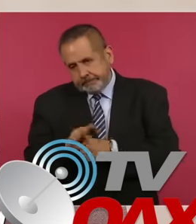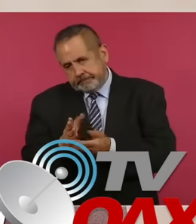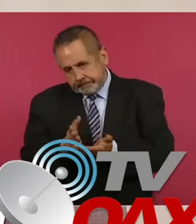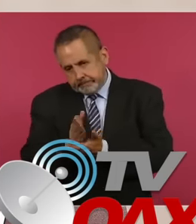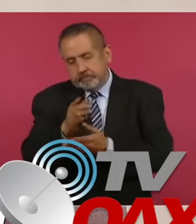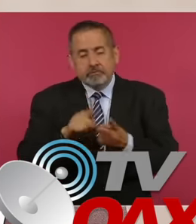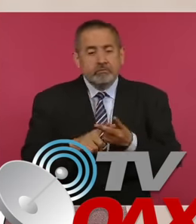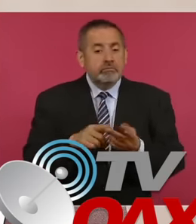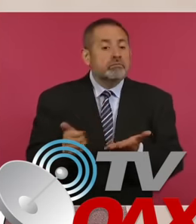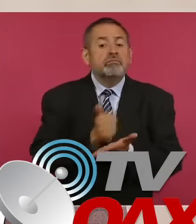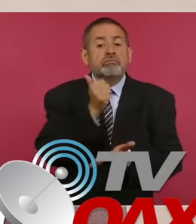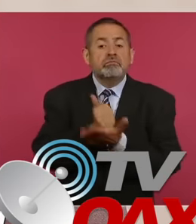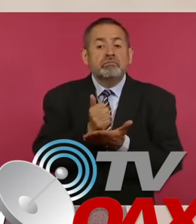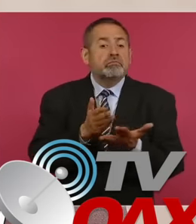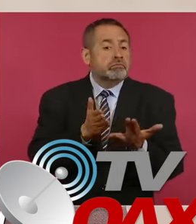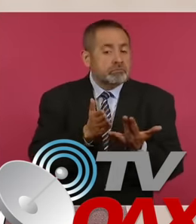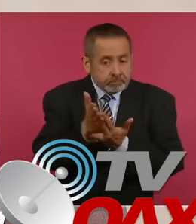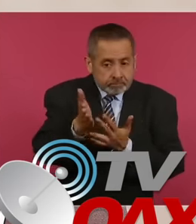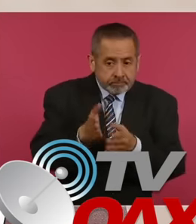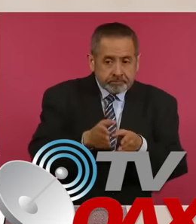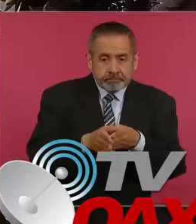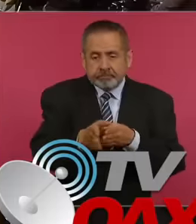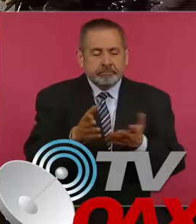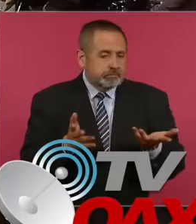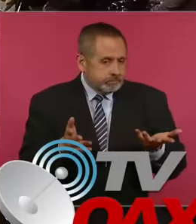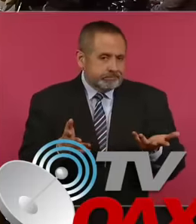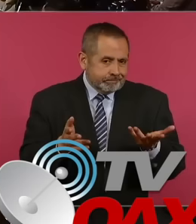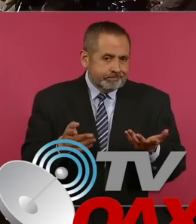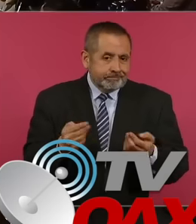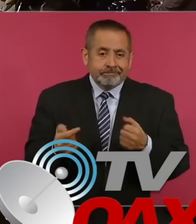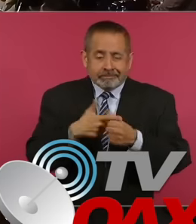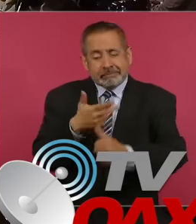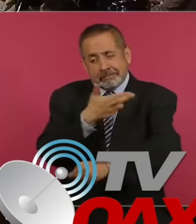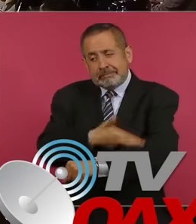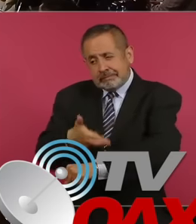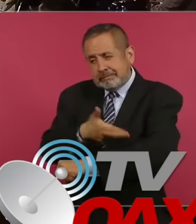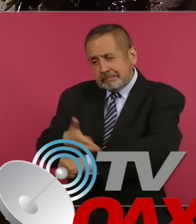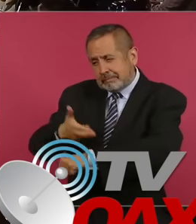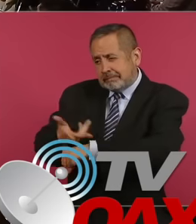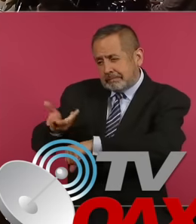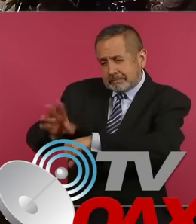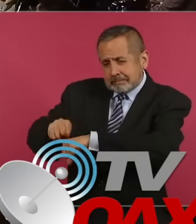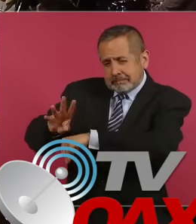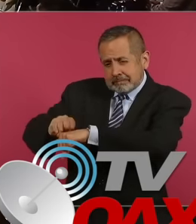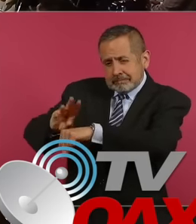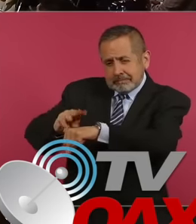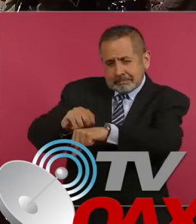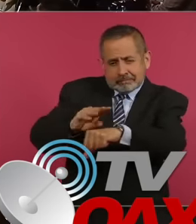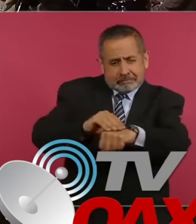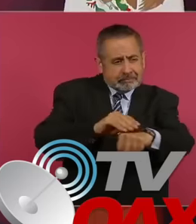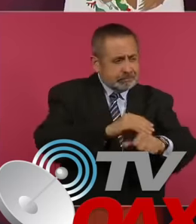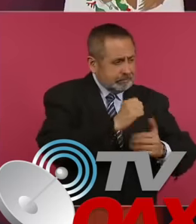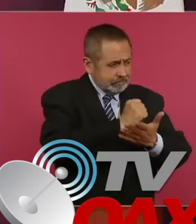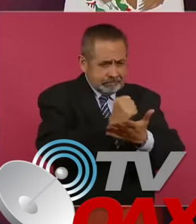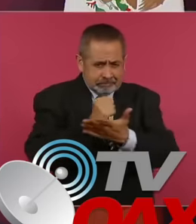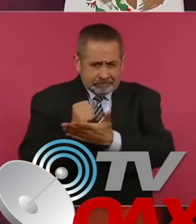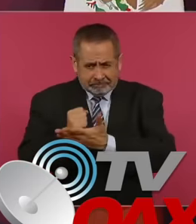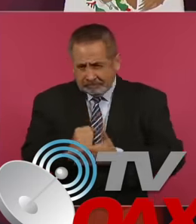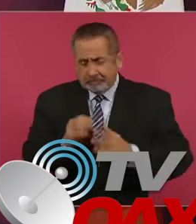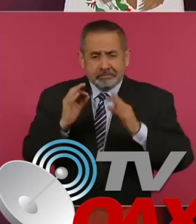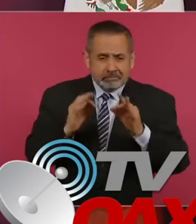pero ya teniendo el derecho de vía, pues eso es un avance. Esto es